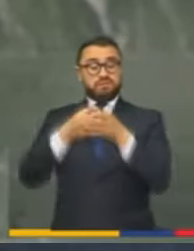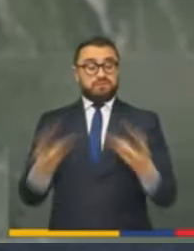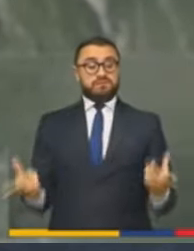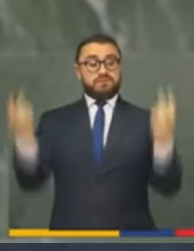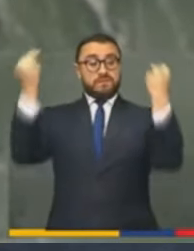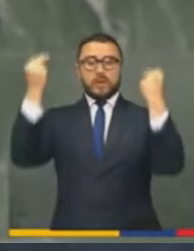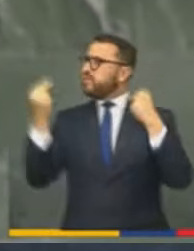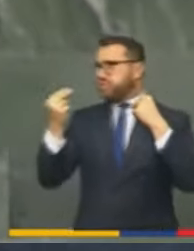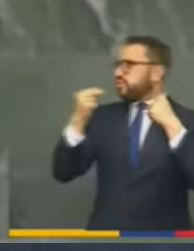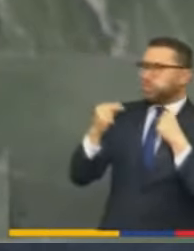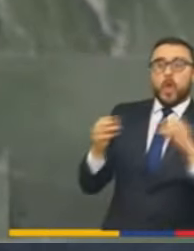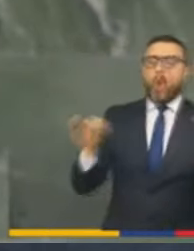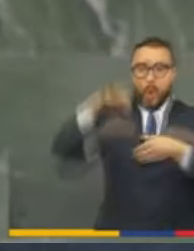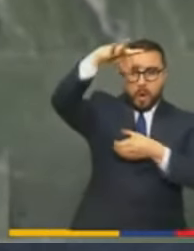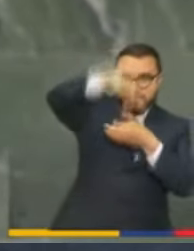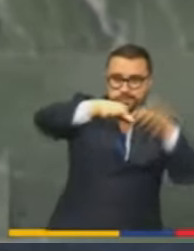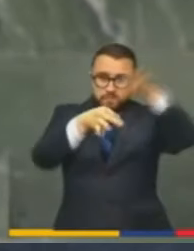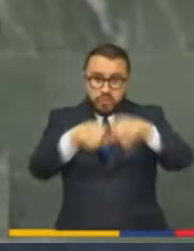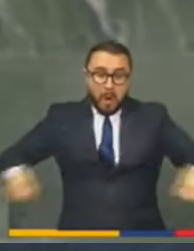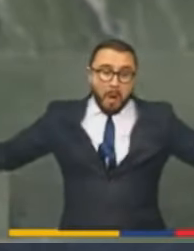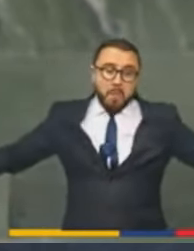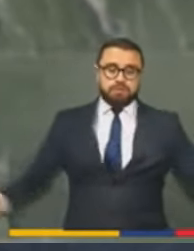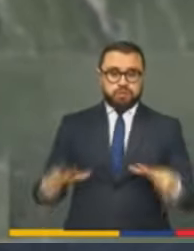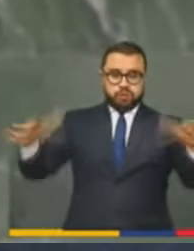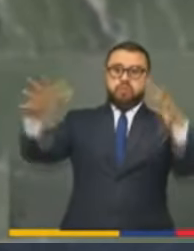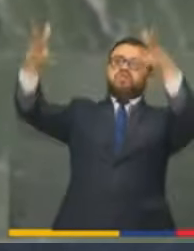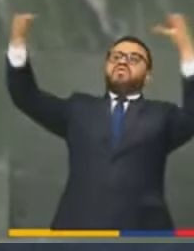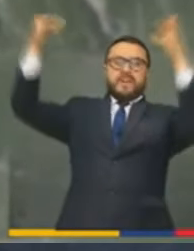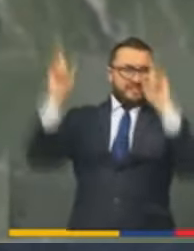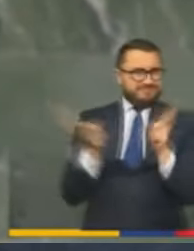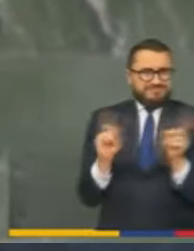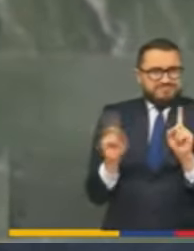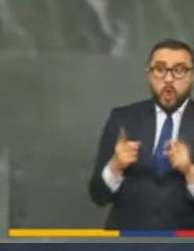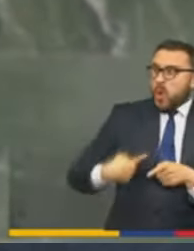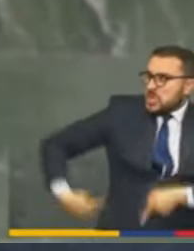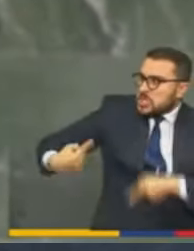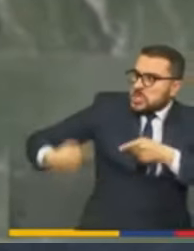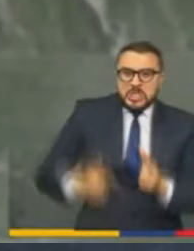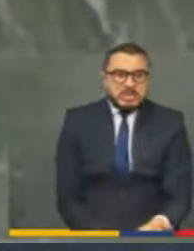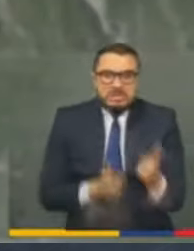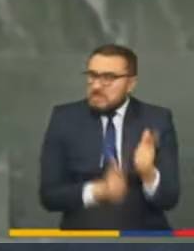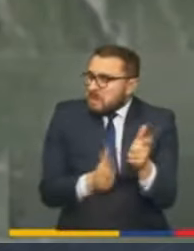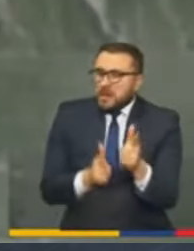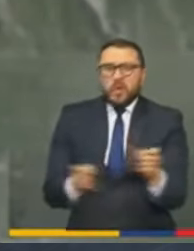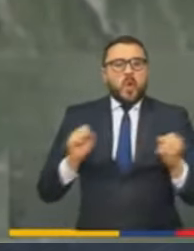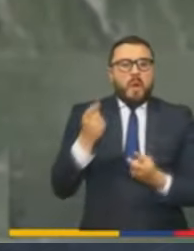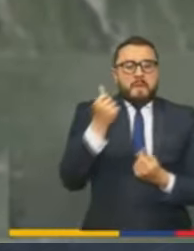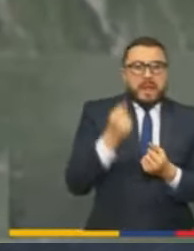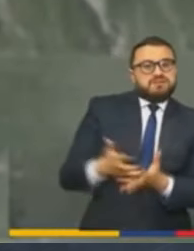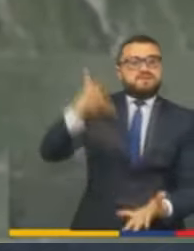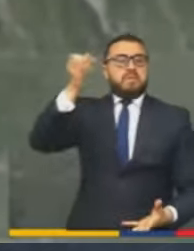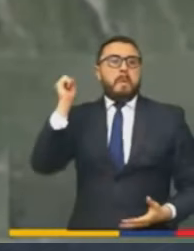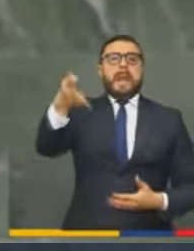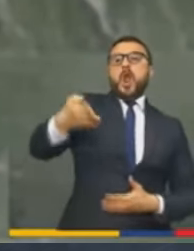no tendrá armas nucleares, no competirá por armas, ni tendrá los dineros a manos llenas de los